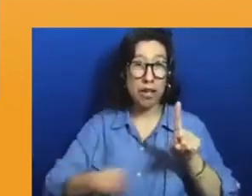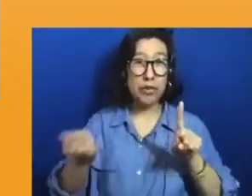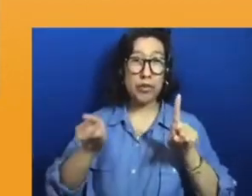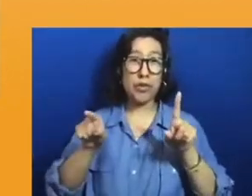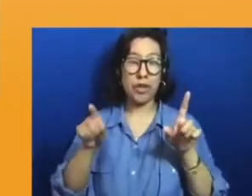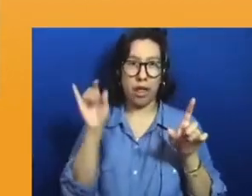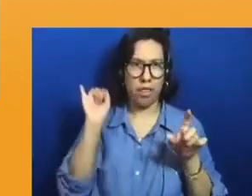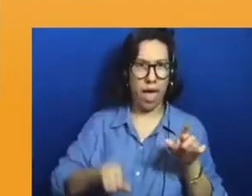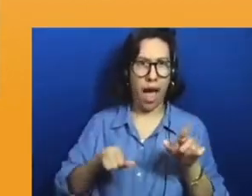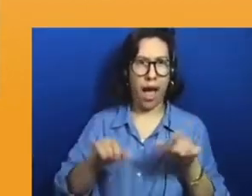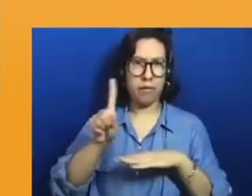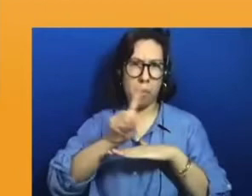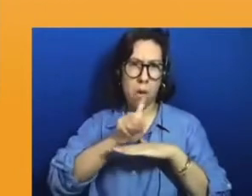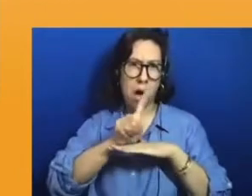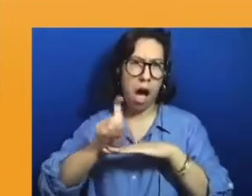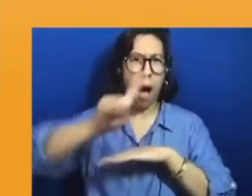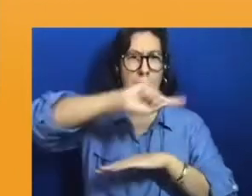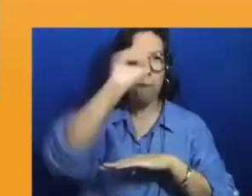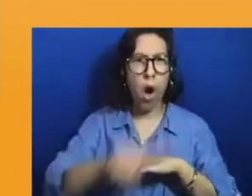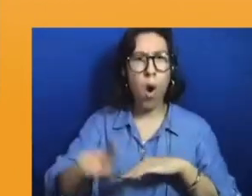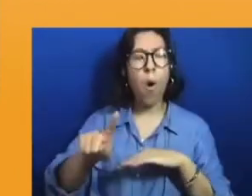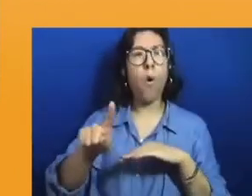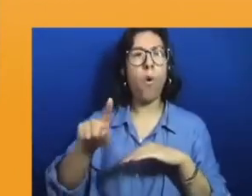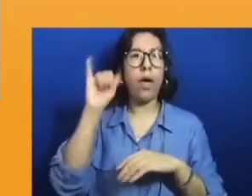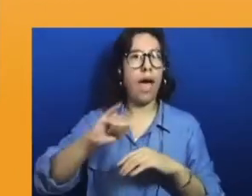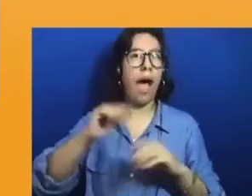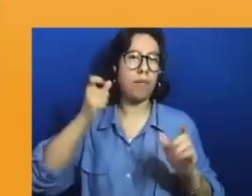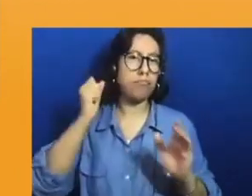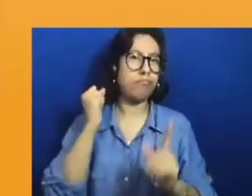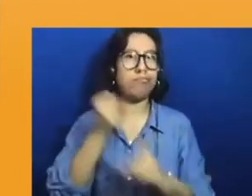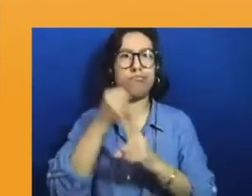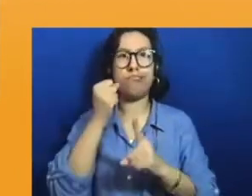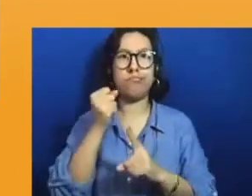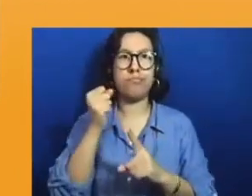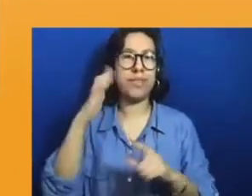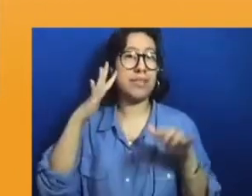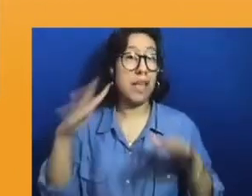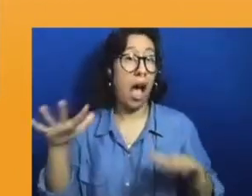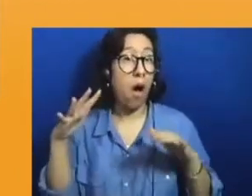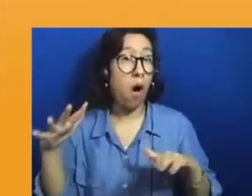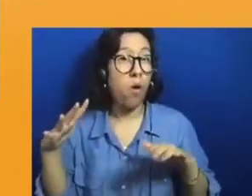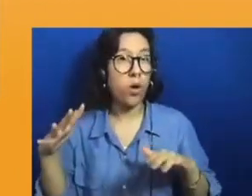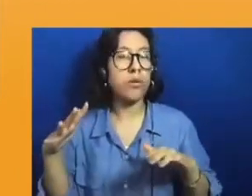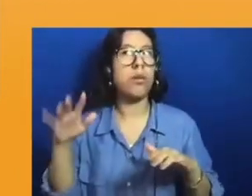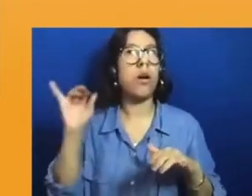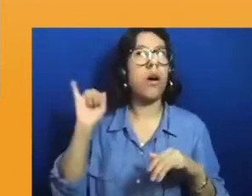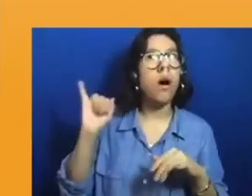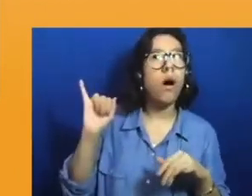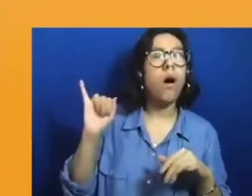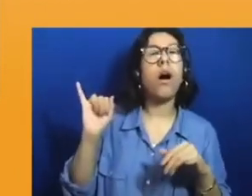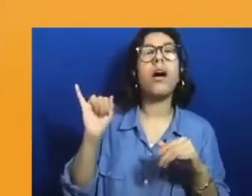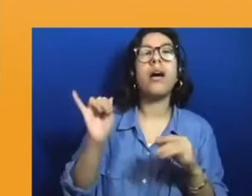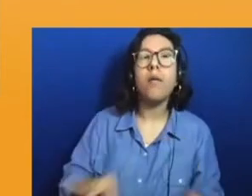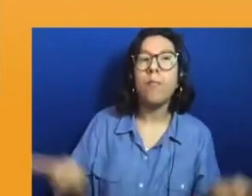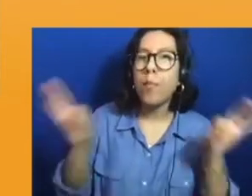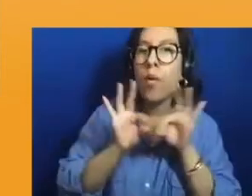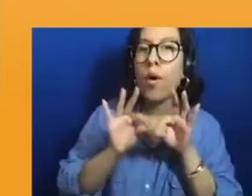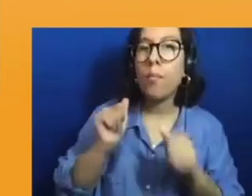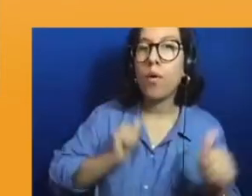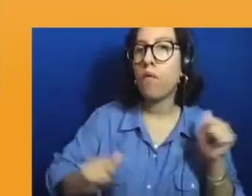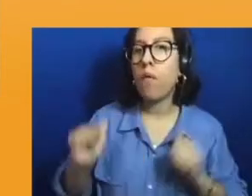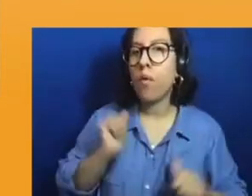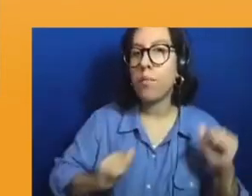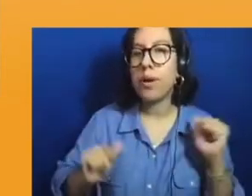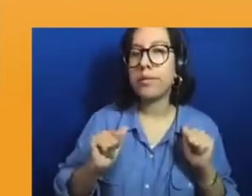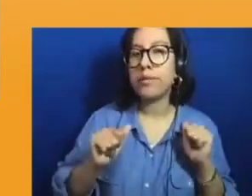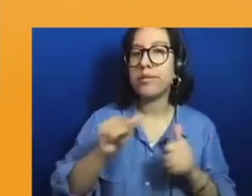con truenos, el momento exacto cuando tienen que hacer clic en ese sonido. Eso es lo que es tan importante acerca de los artes performativos, porque